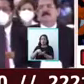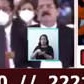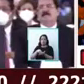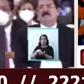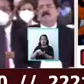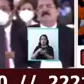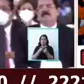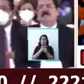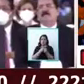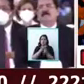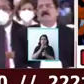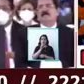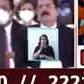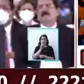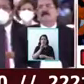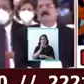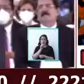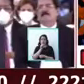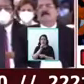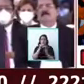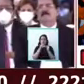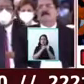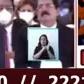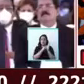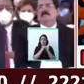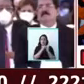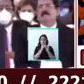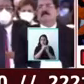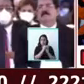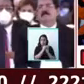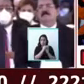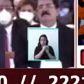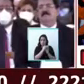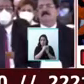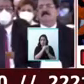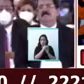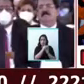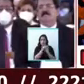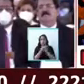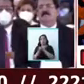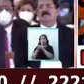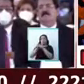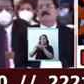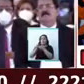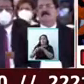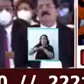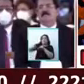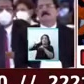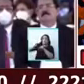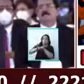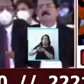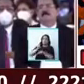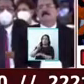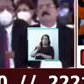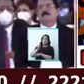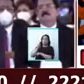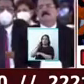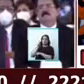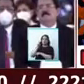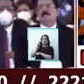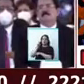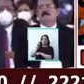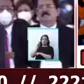¿verdad? Algo se está haciendo, yo sé, pero hace falta mucho todavía. Hay pulperías y mercaditos en nuestros barrios donde vivimos los